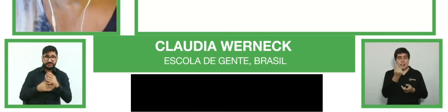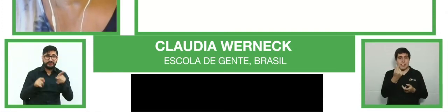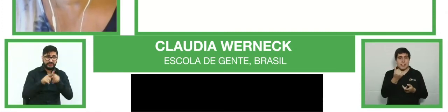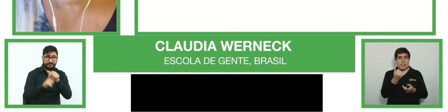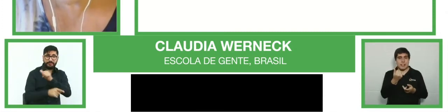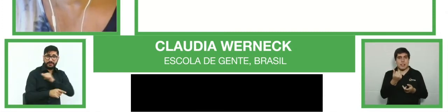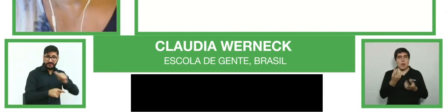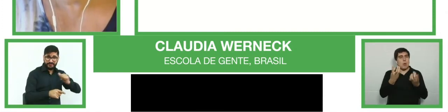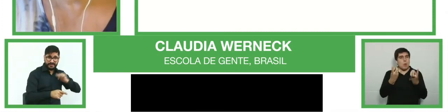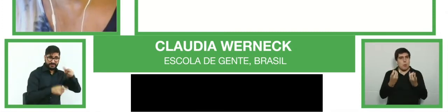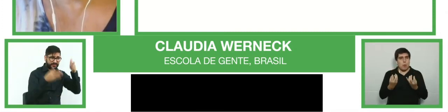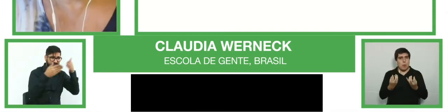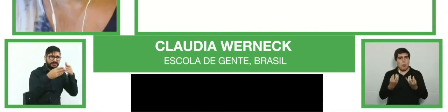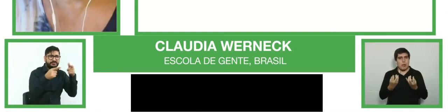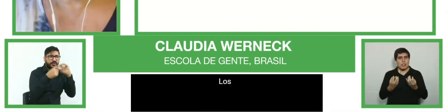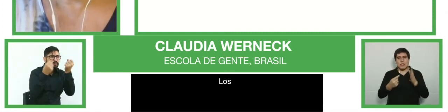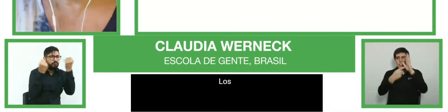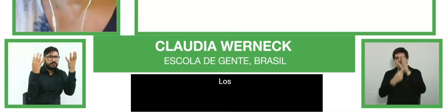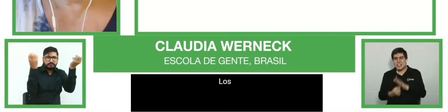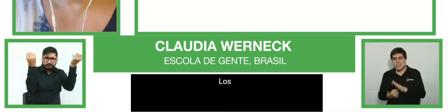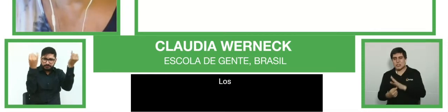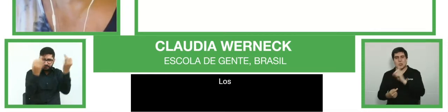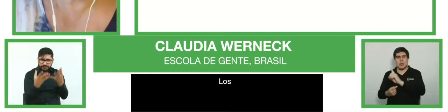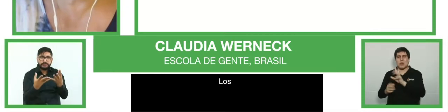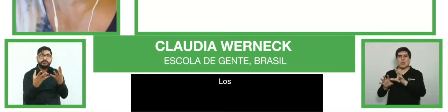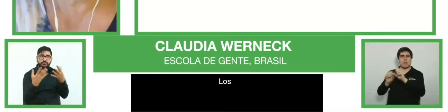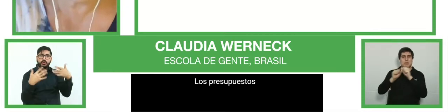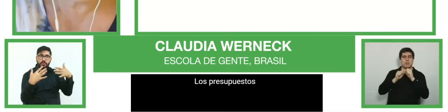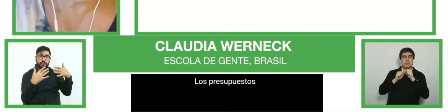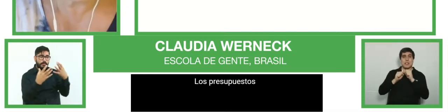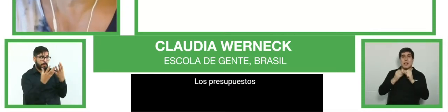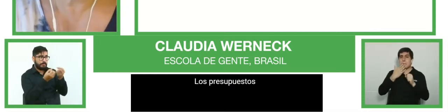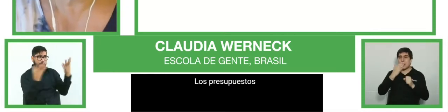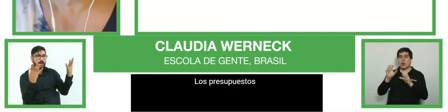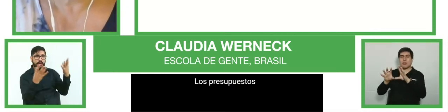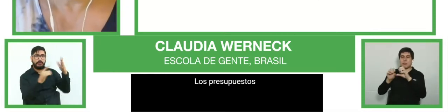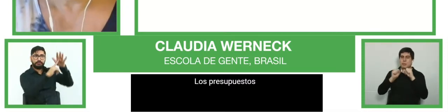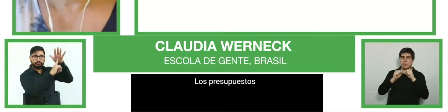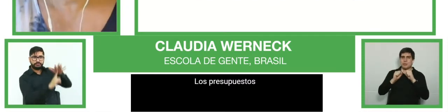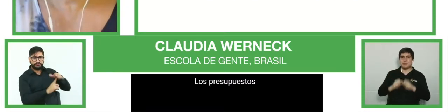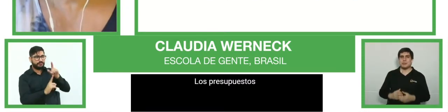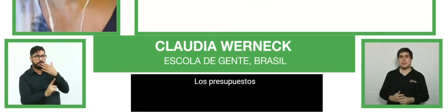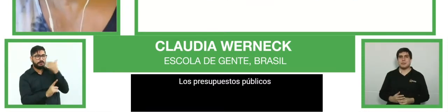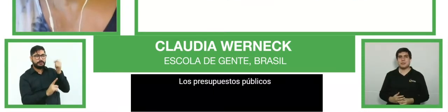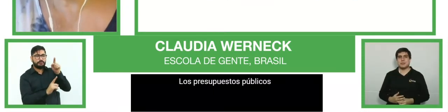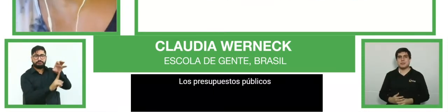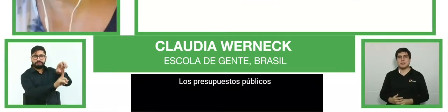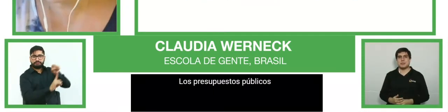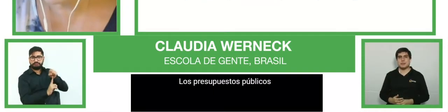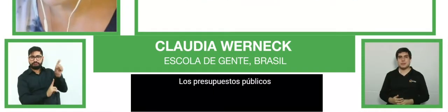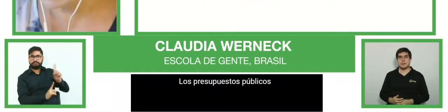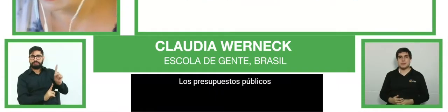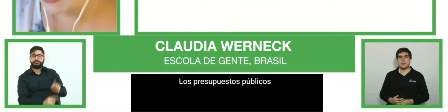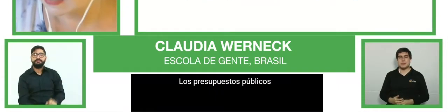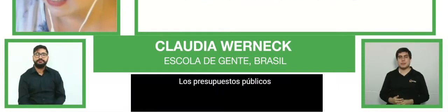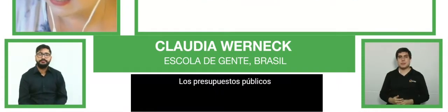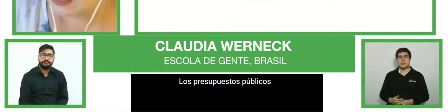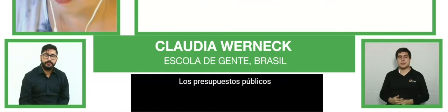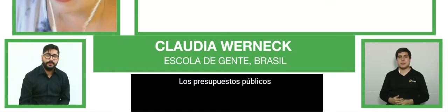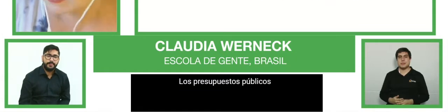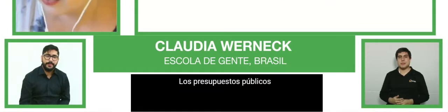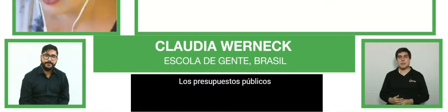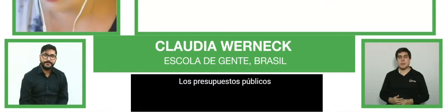cuánto cuesta no discriminar. Por favor, la siguiente. En ese sentido, garantizar las